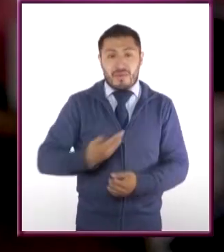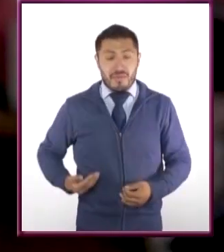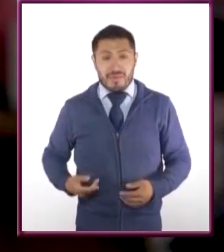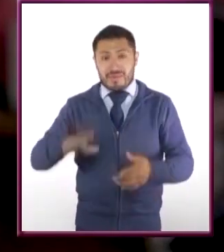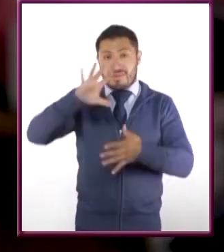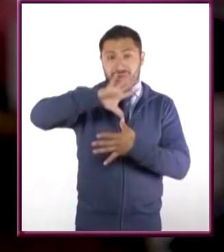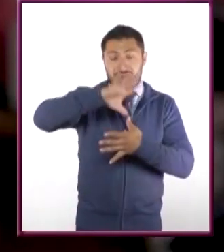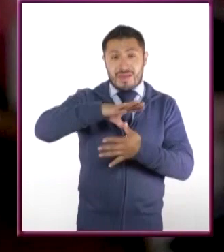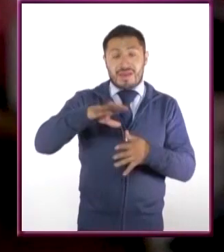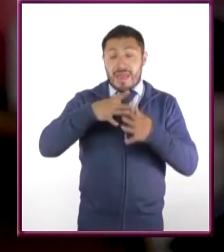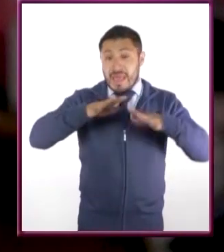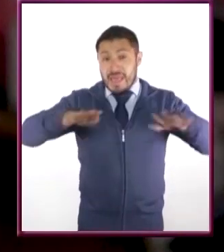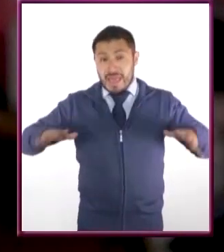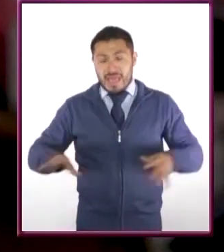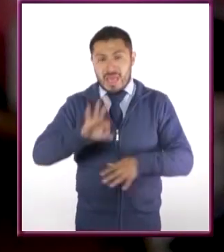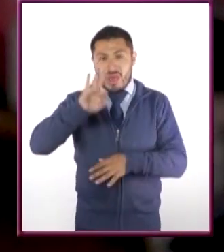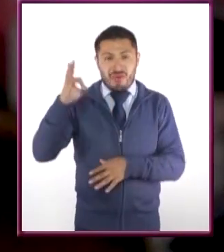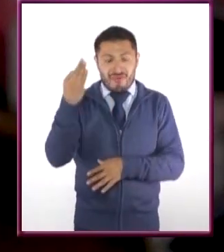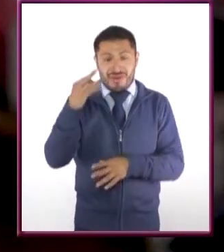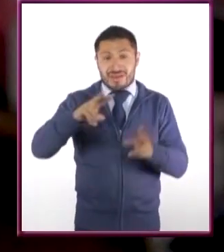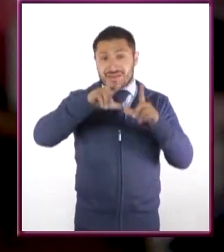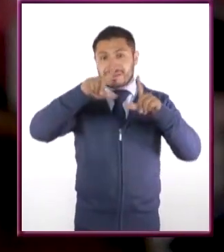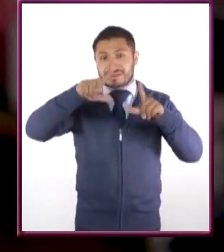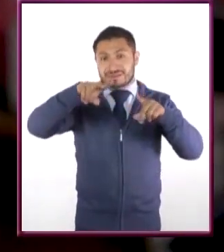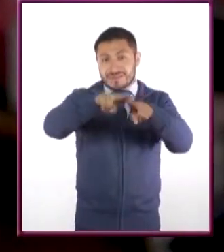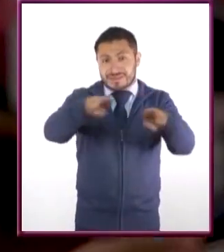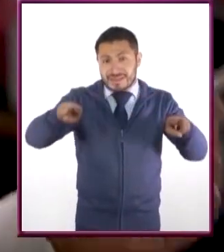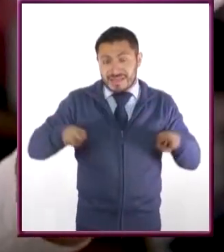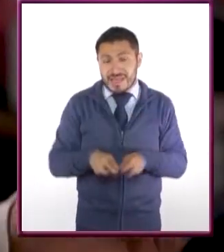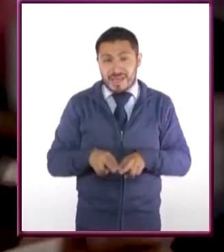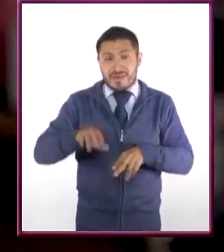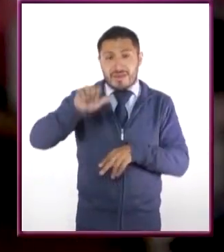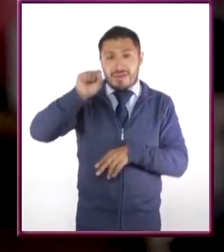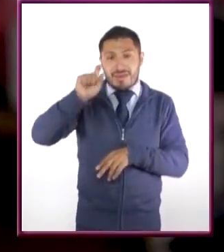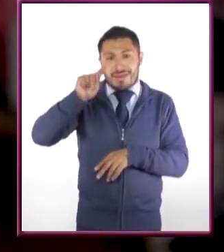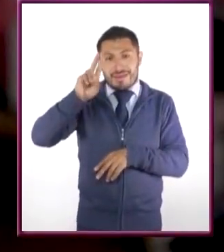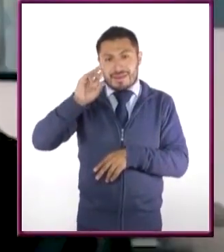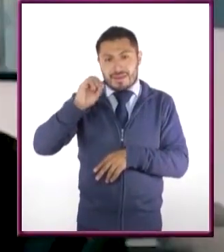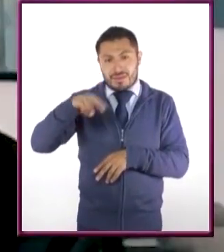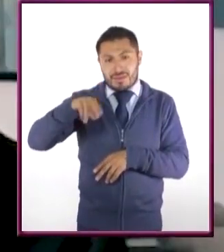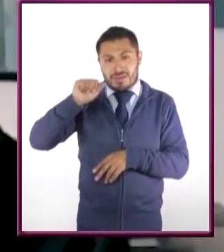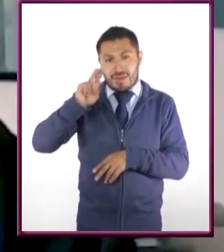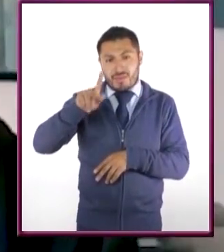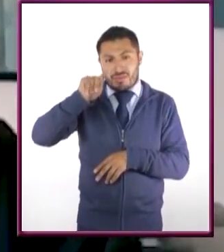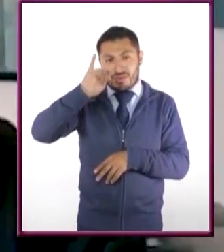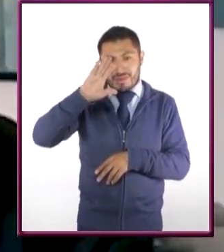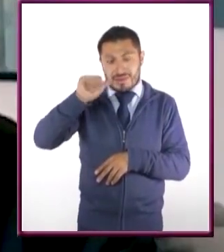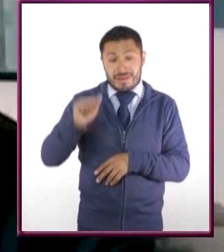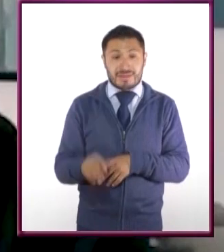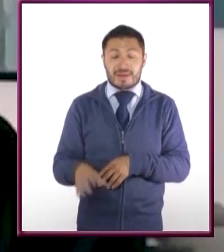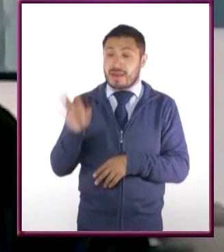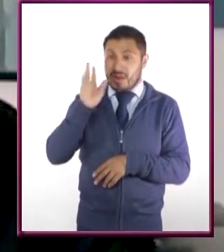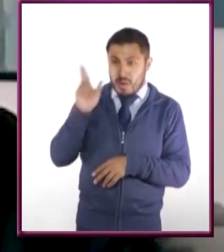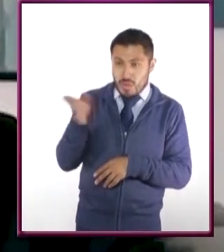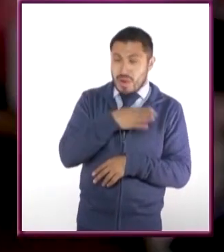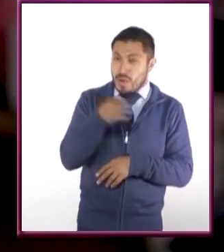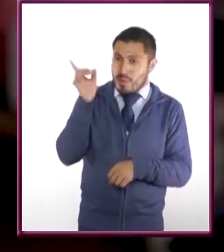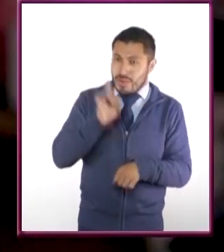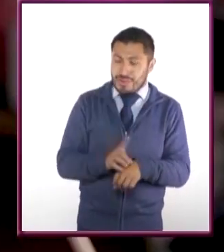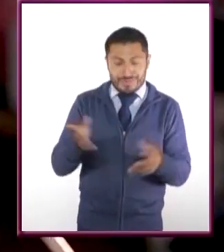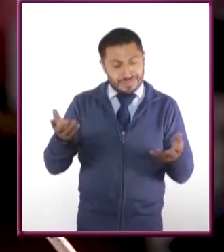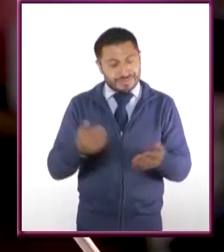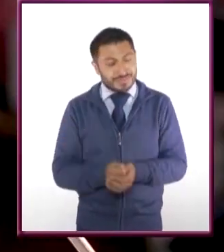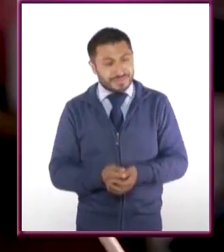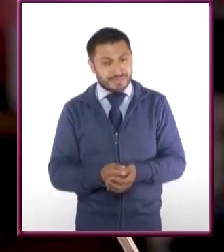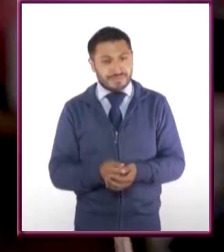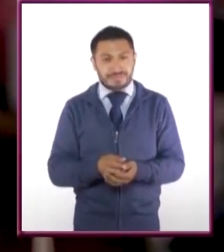y el Caribe de la Federación Nacional de Astronáutica. Buenos días, José Alberto, ¿cómo estás? ¿Cómo están? Muy buenos días, aquí a la orden. Muy bien,